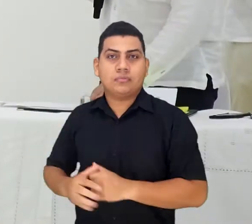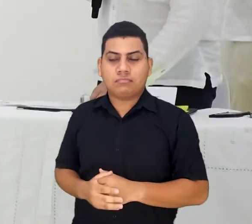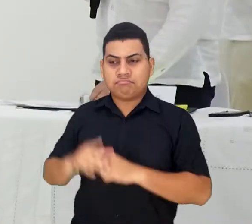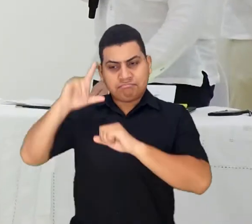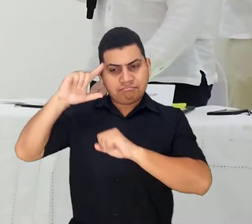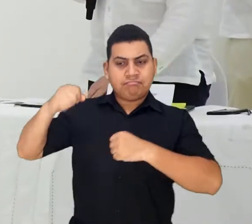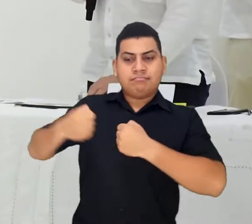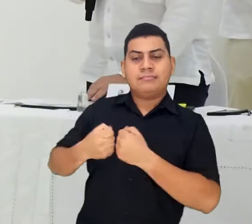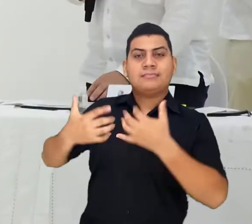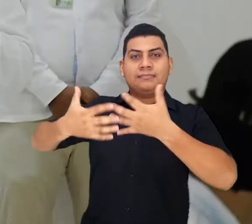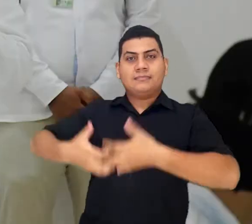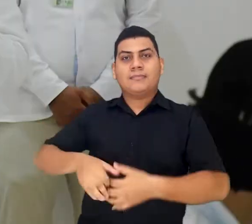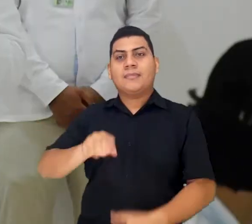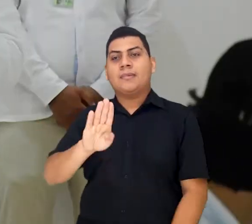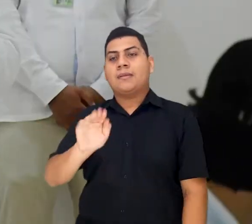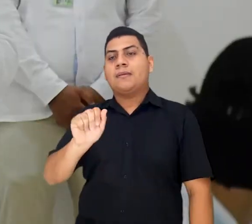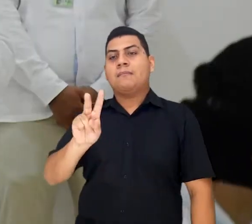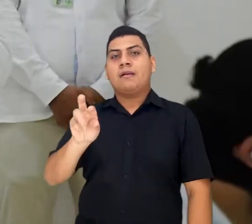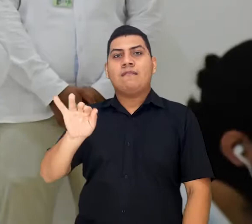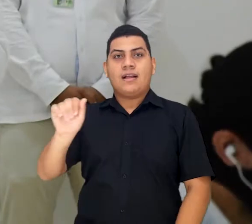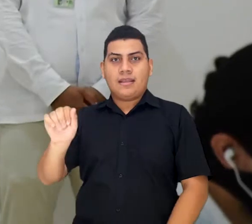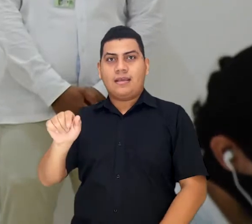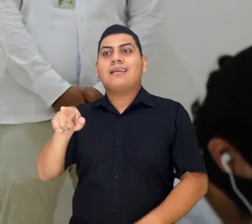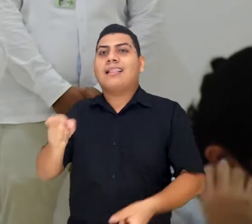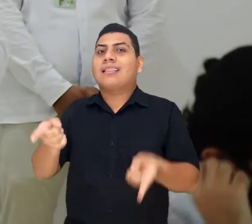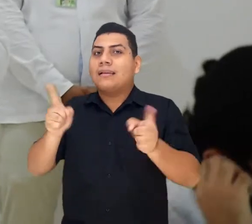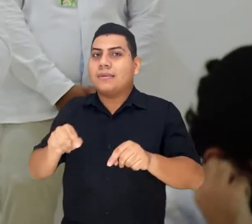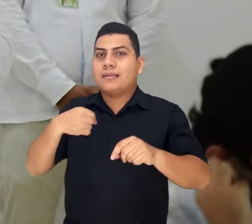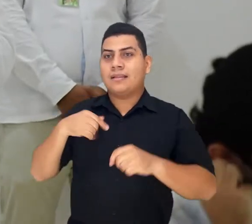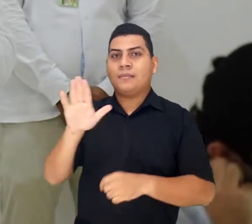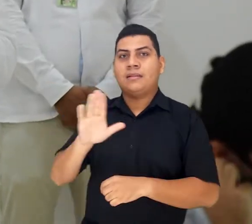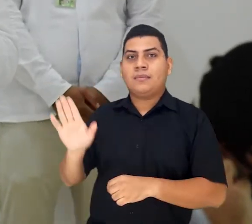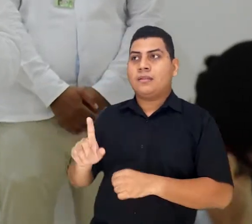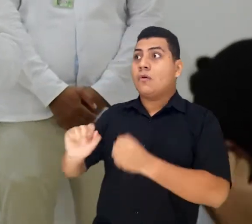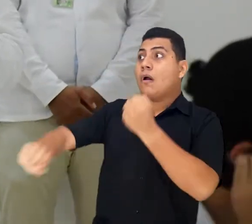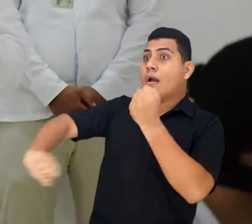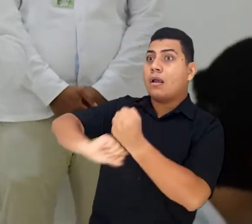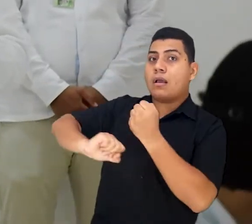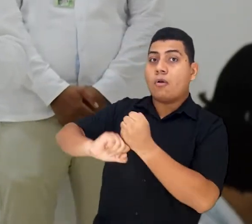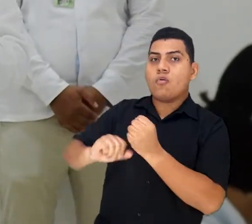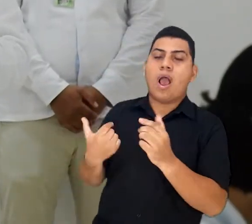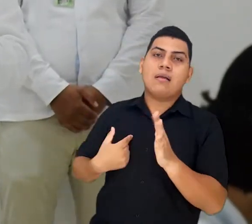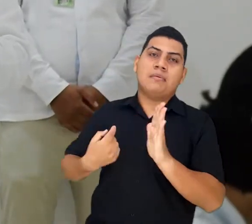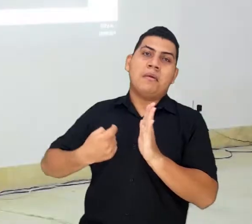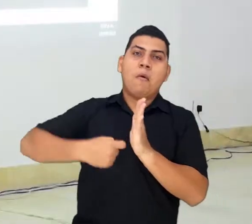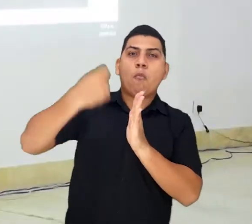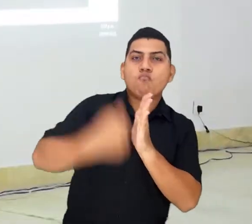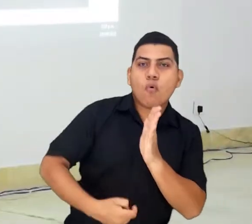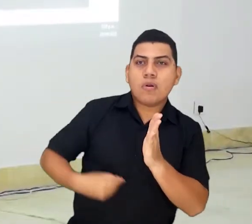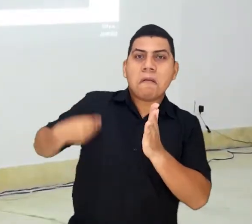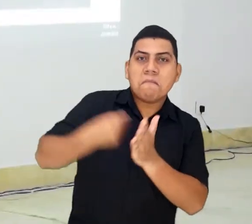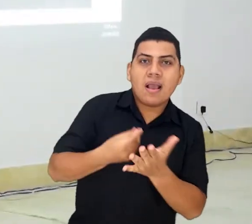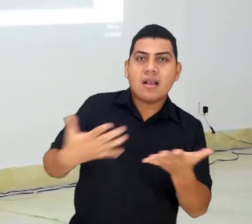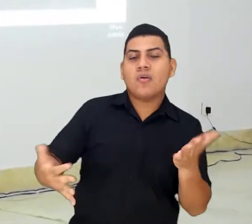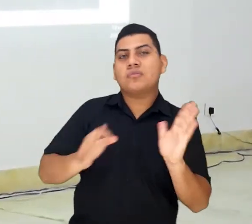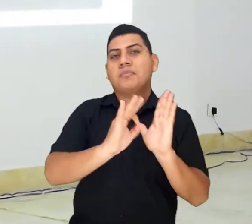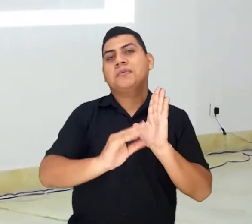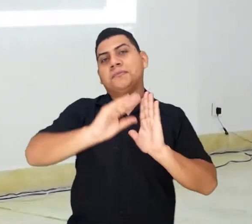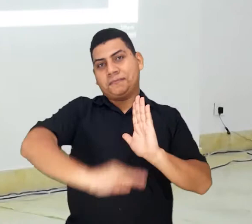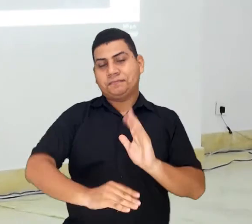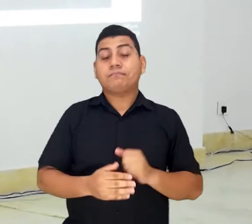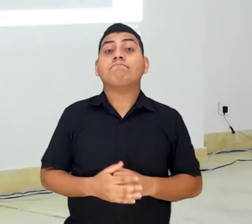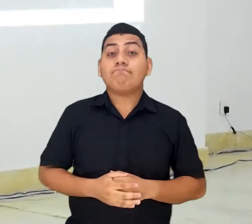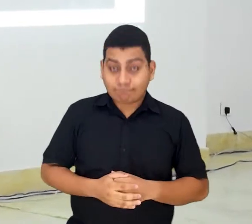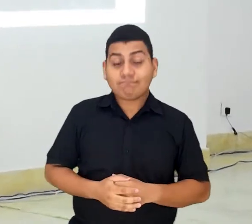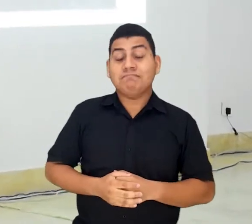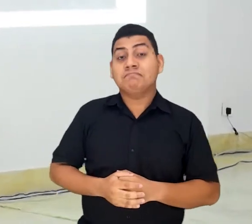a la alianza con la empresa Bavaria y los incentivos tributarios que está ofreciendo el departamento. Un proyecto muy interesante. Él